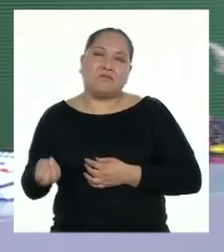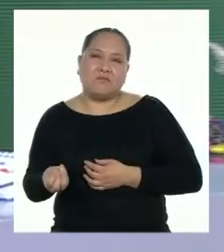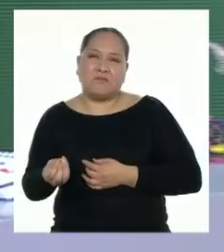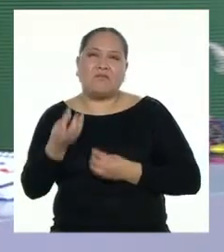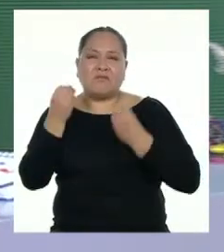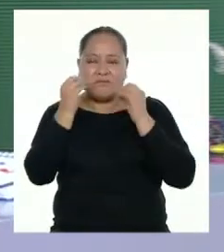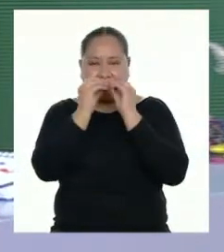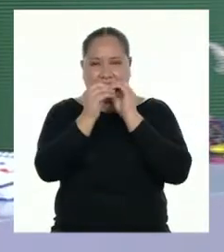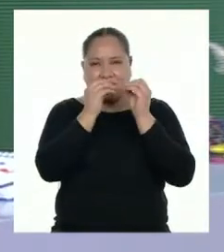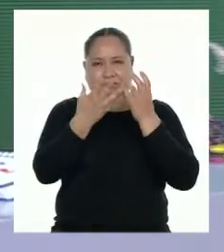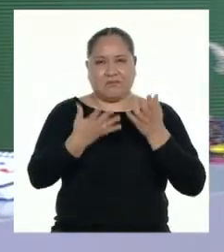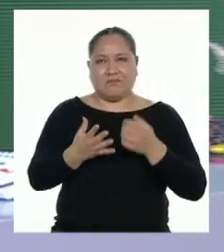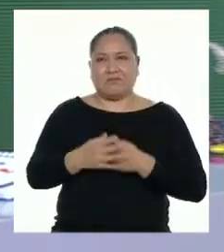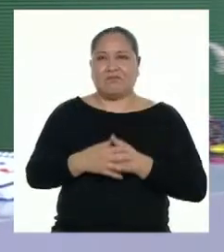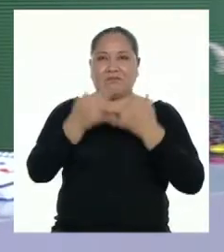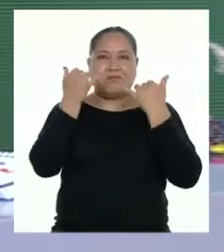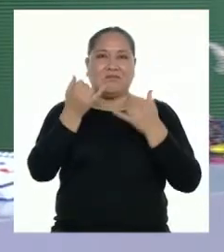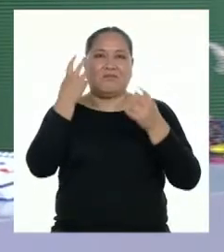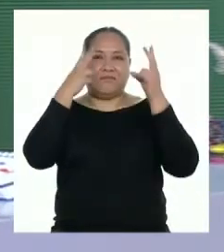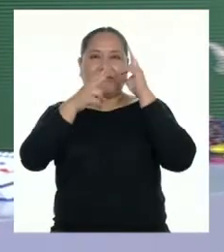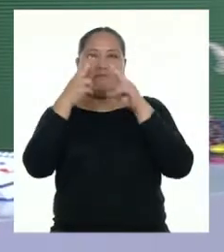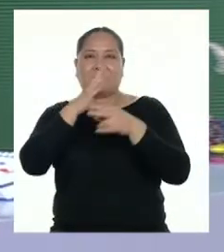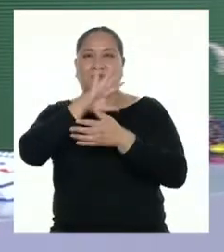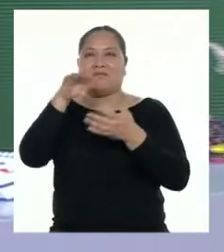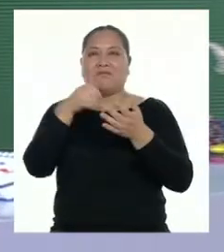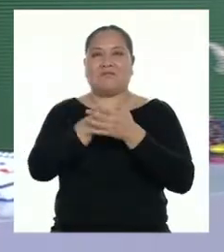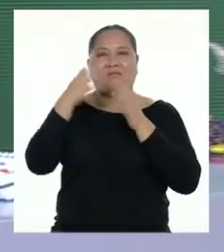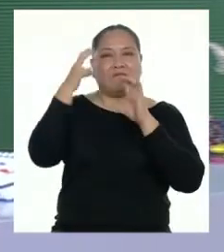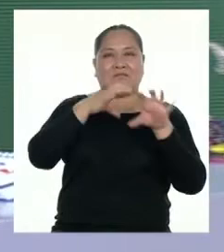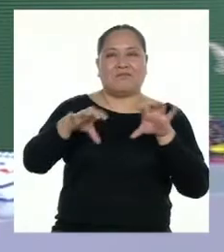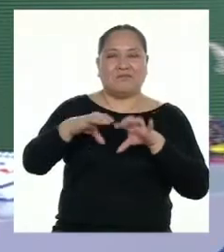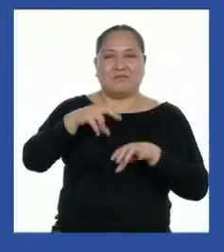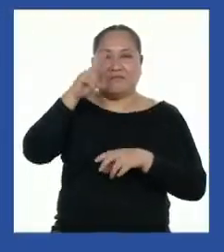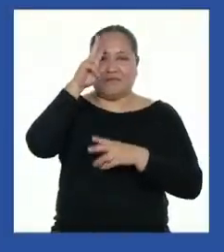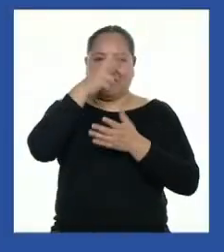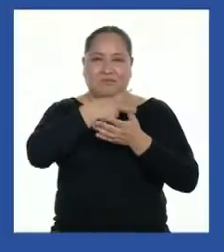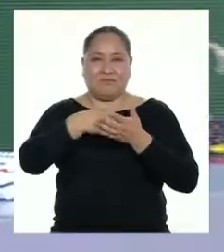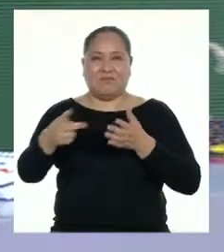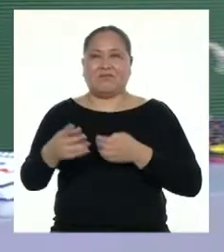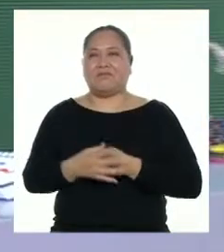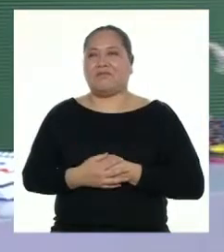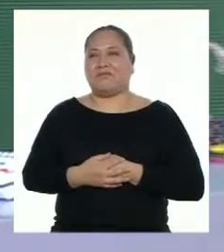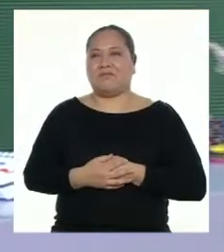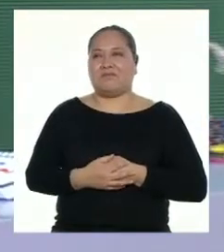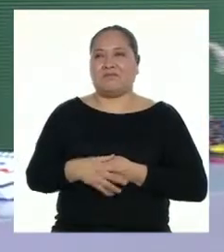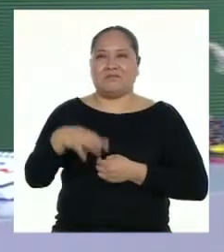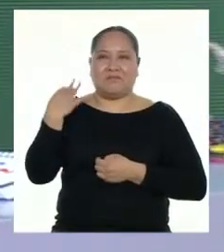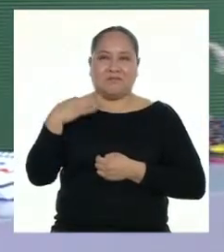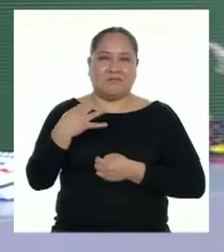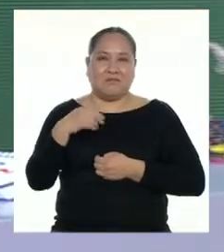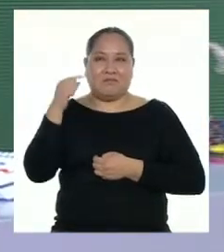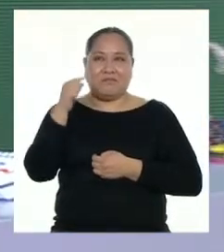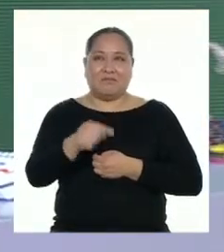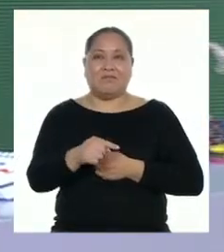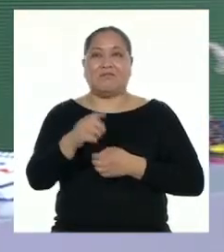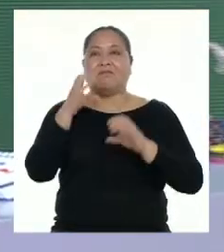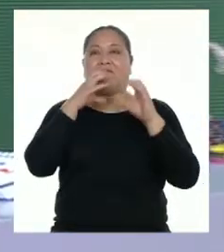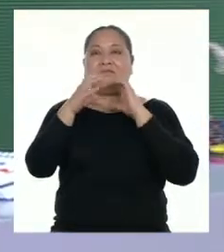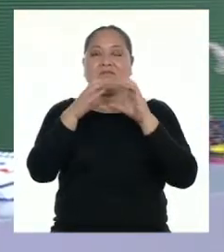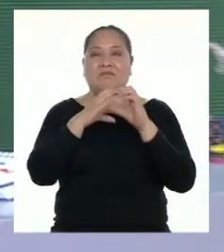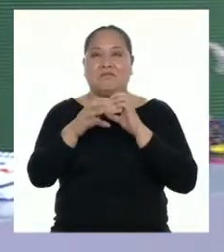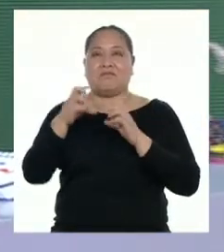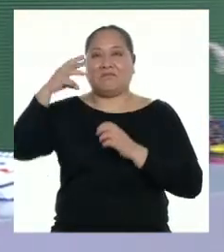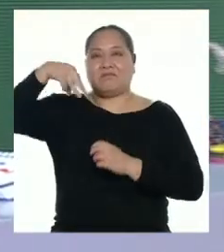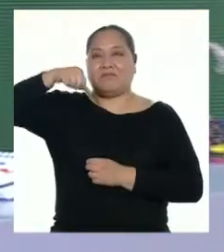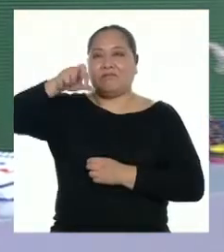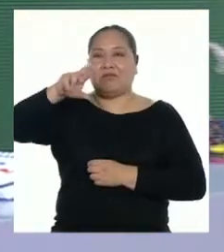para superarlas. Ahora veamos todo lo que hemos hecho en estas 2 semanas. Como siempre, a partir de la comunicación entre